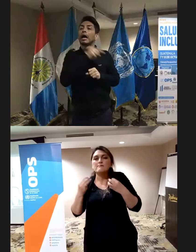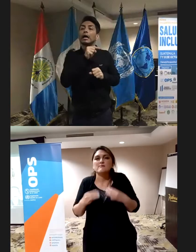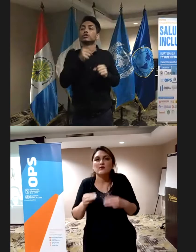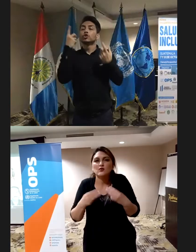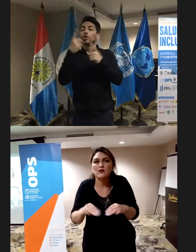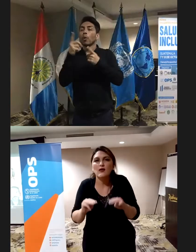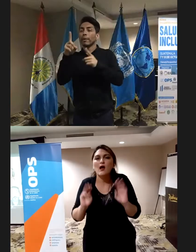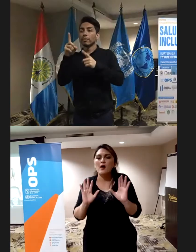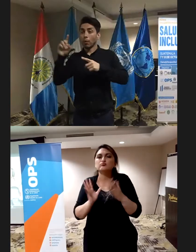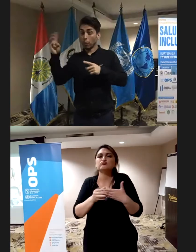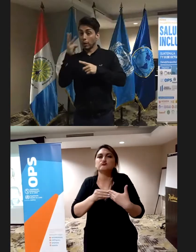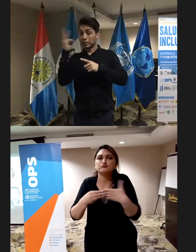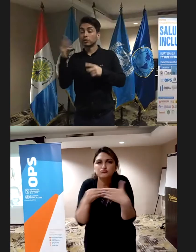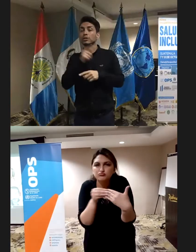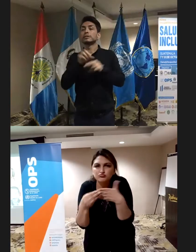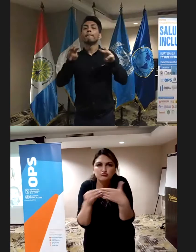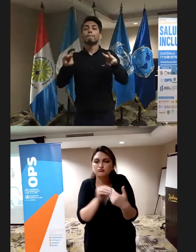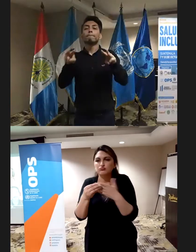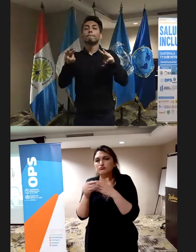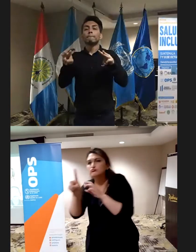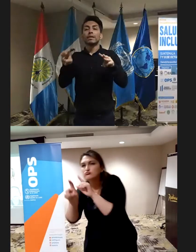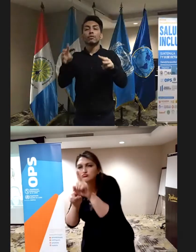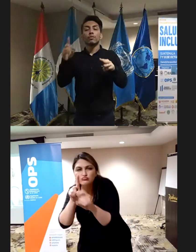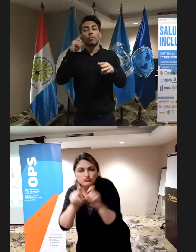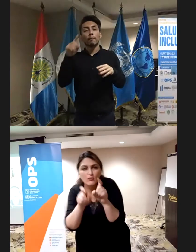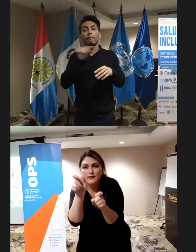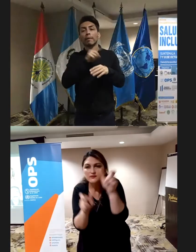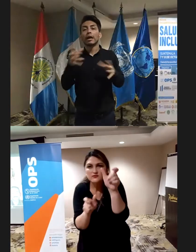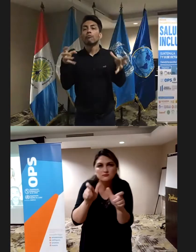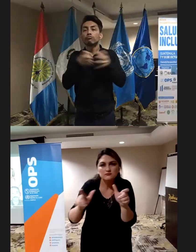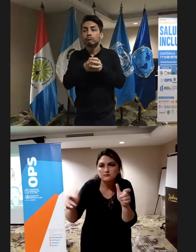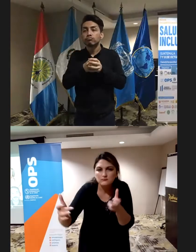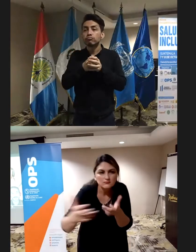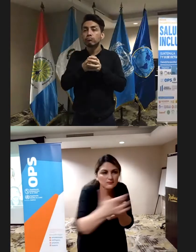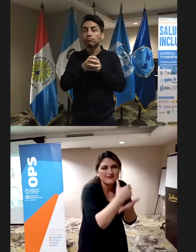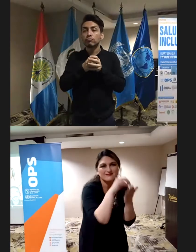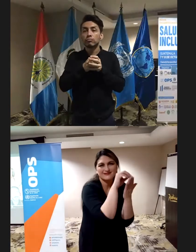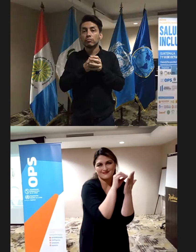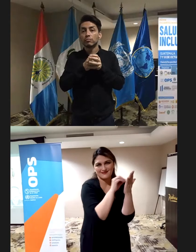adecuada, no son una metodología adecuada para todas las situaciones.